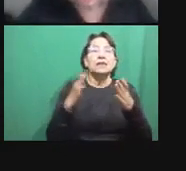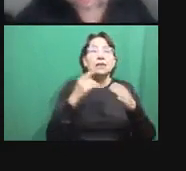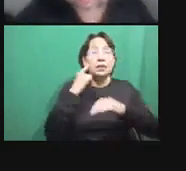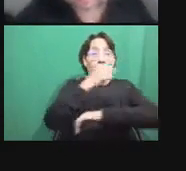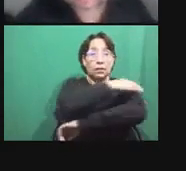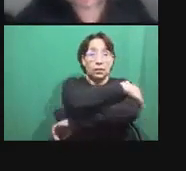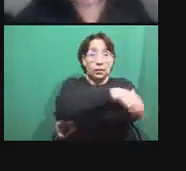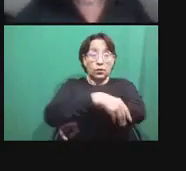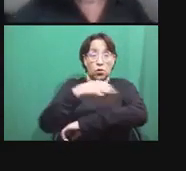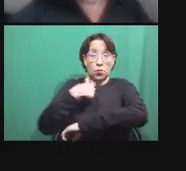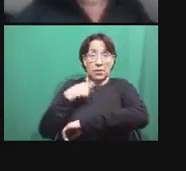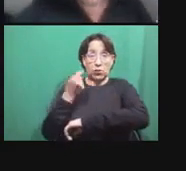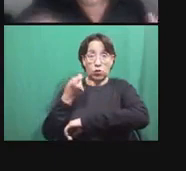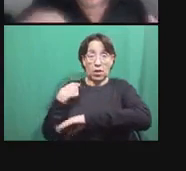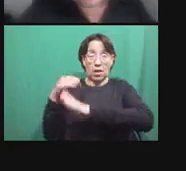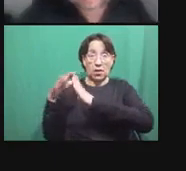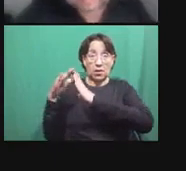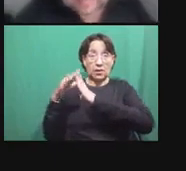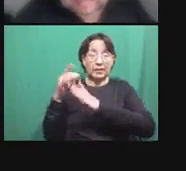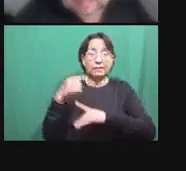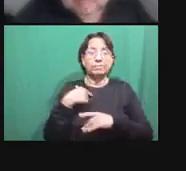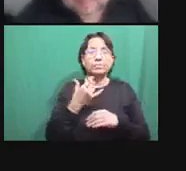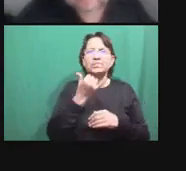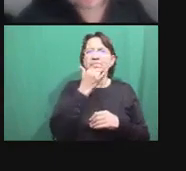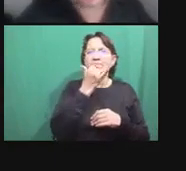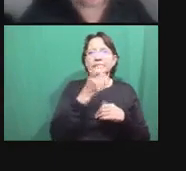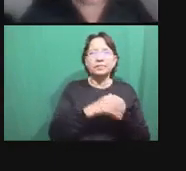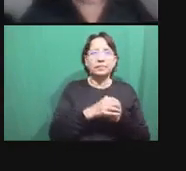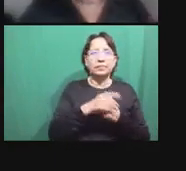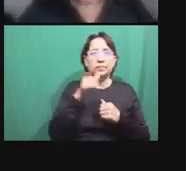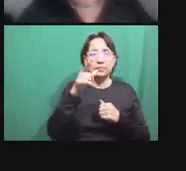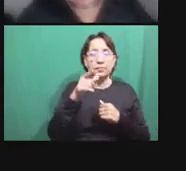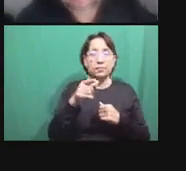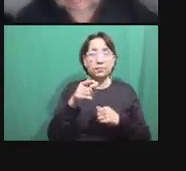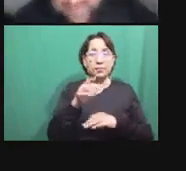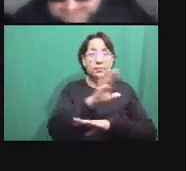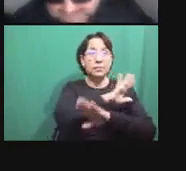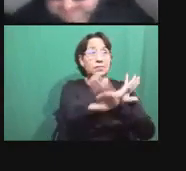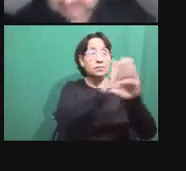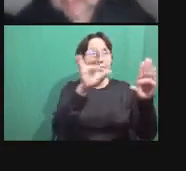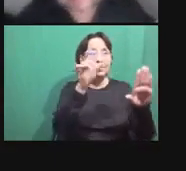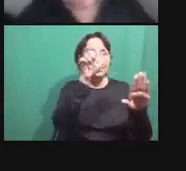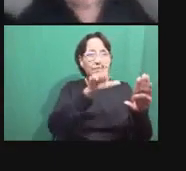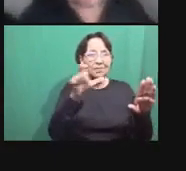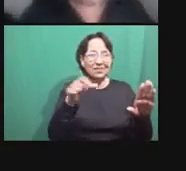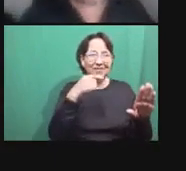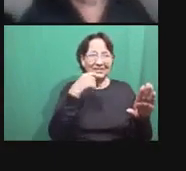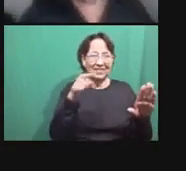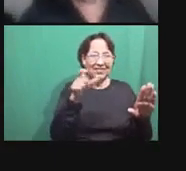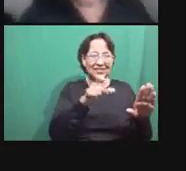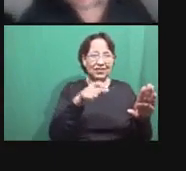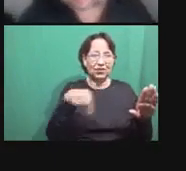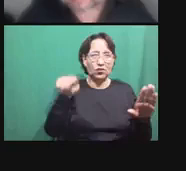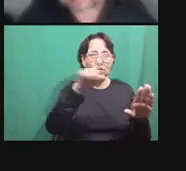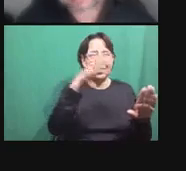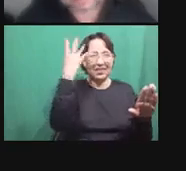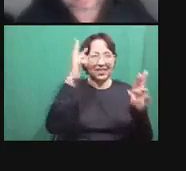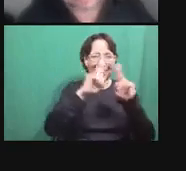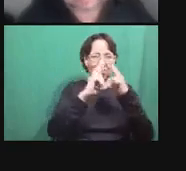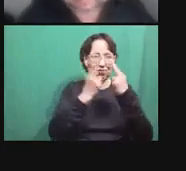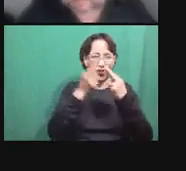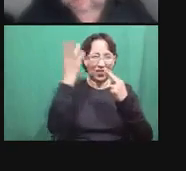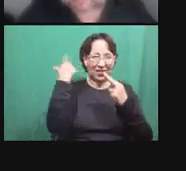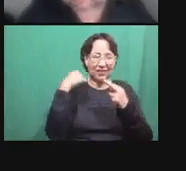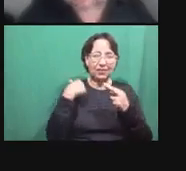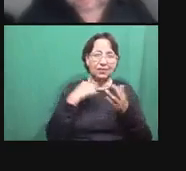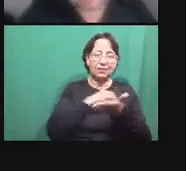pasa un asunto muy particular, y es que aquí en esta superficie yo escucho a uno de los ponentes de aquel simposio, uno de los representantes de las